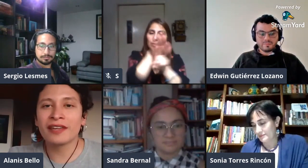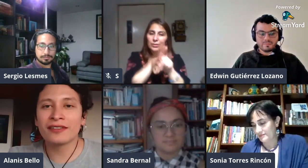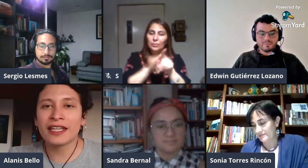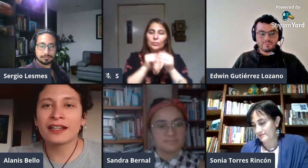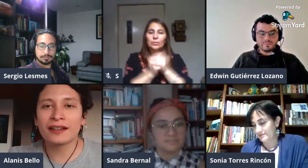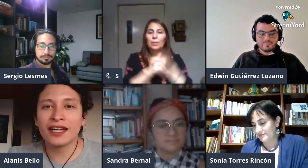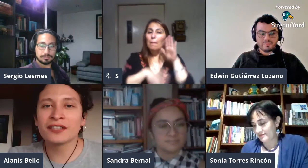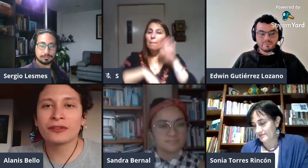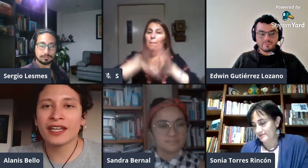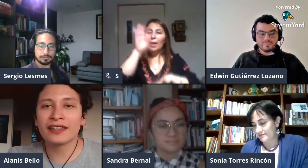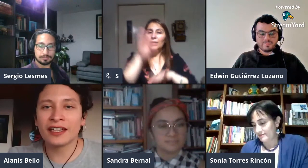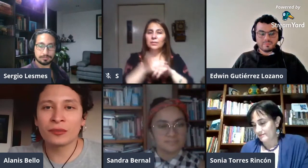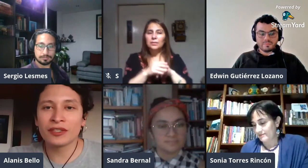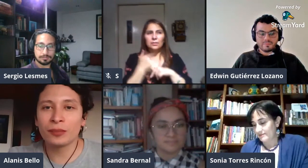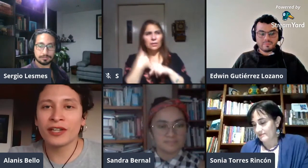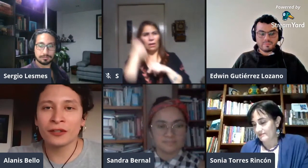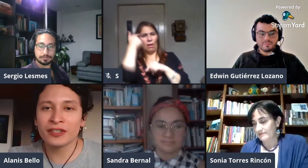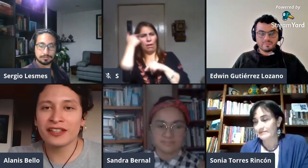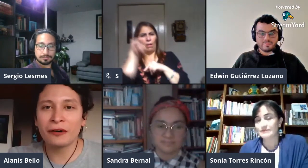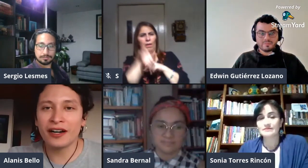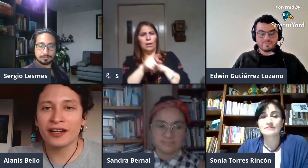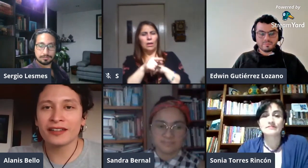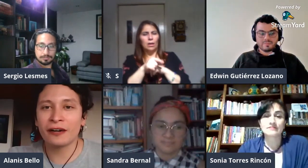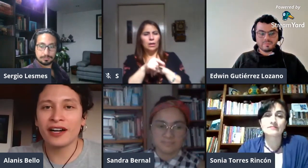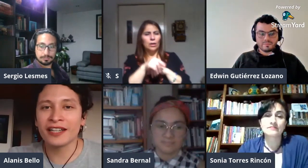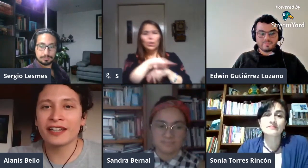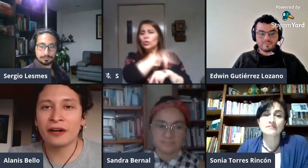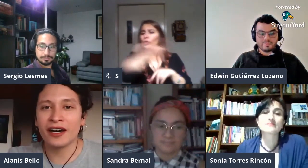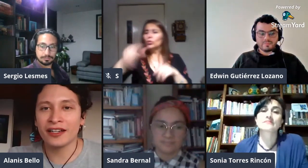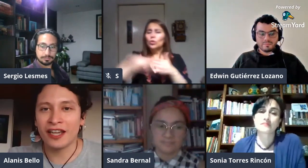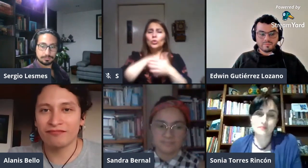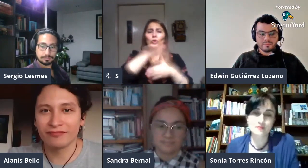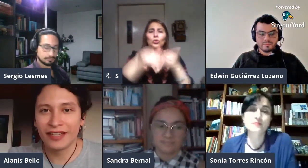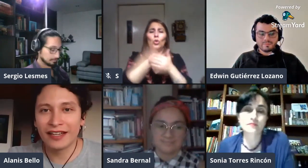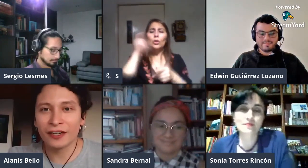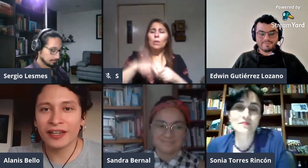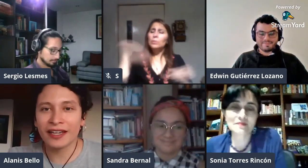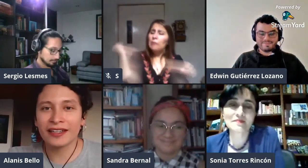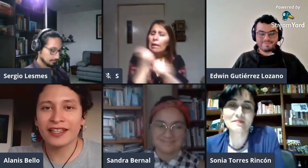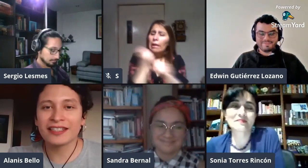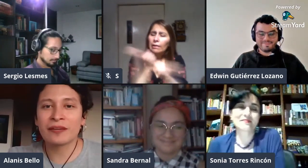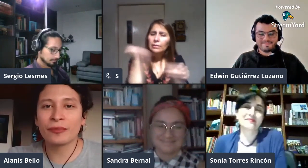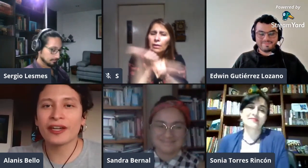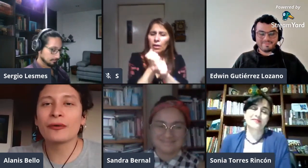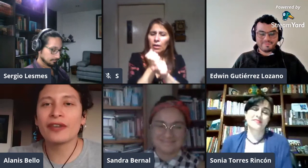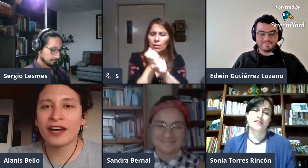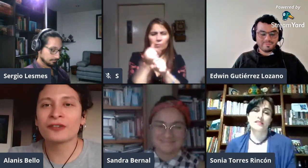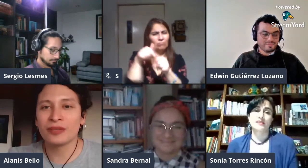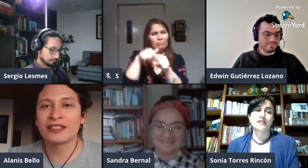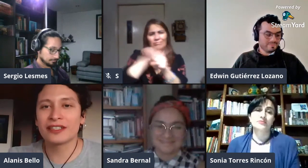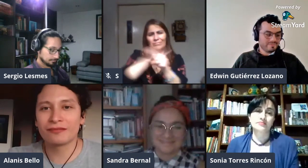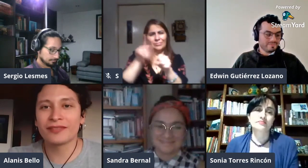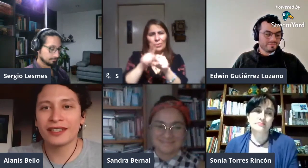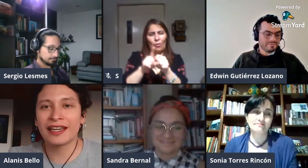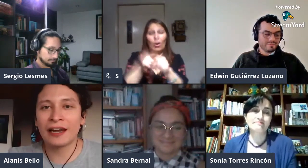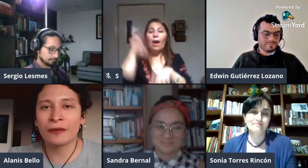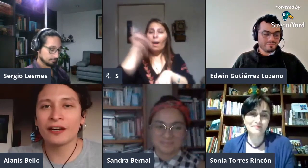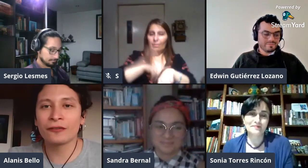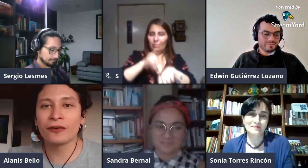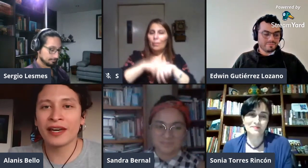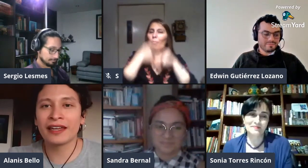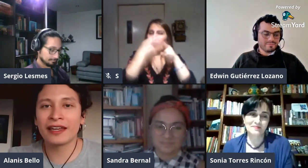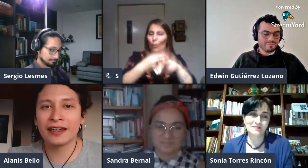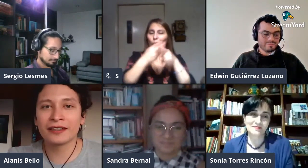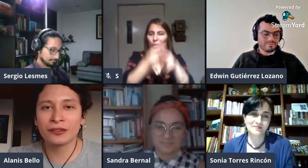todo desmentir eso de que tenemos que ponernos a trabajar, trabajar y trabajar ya. Creo que es tiempo de cuidarnos más y que la